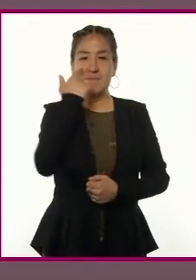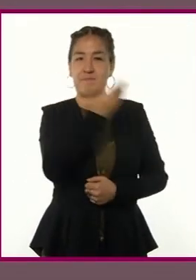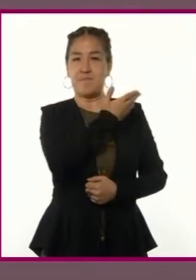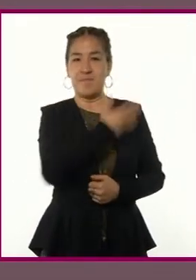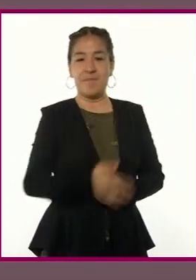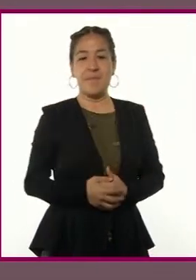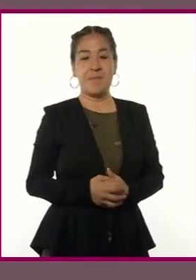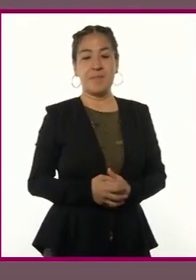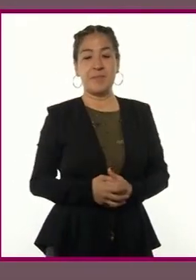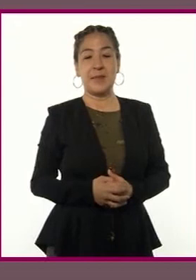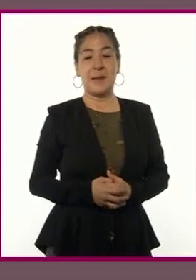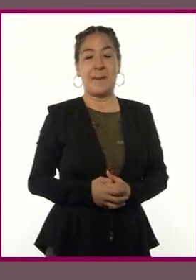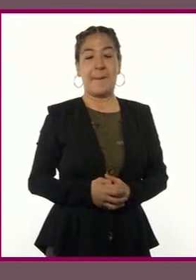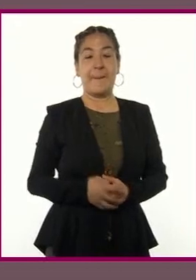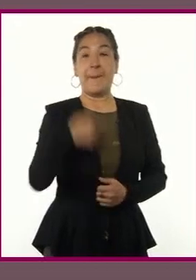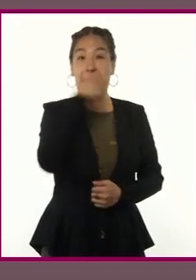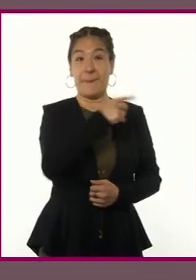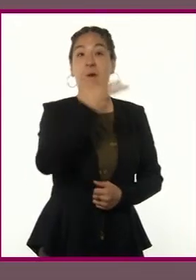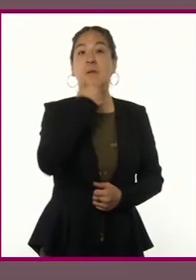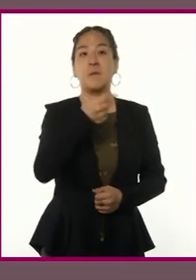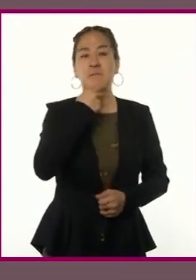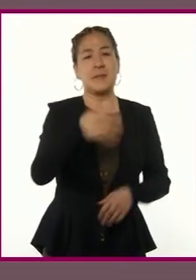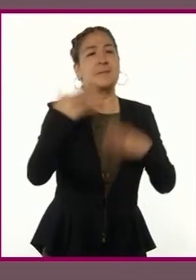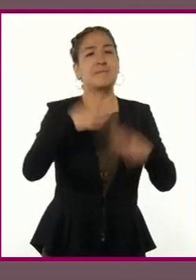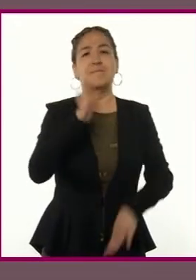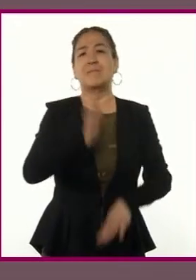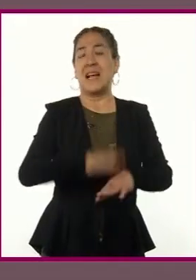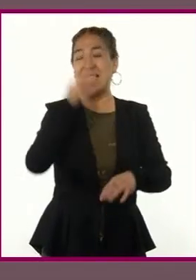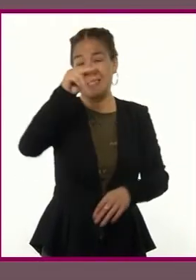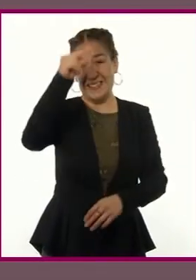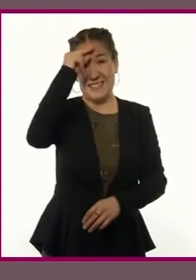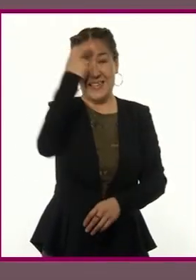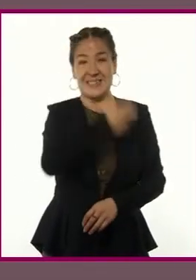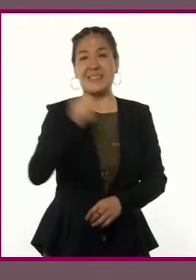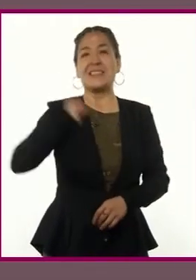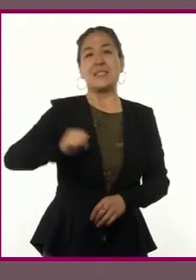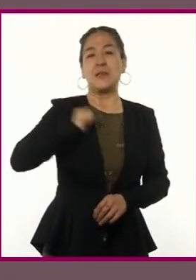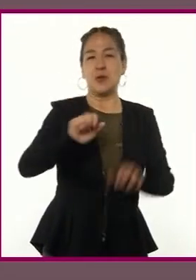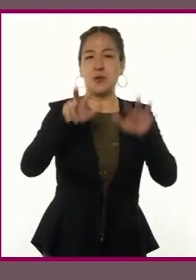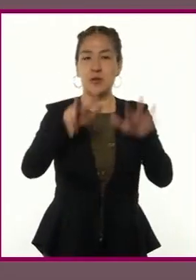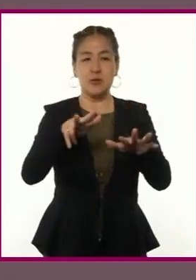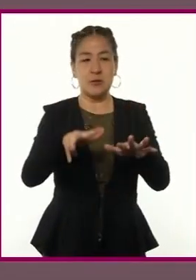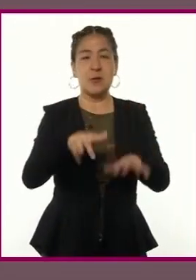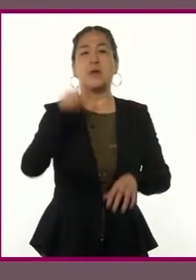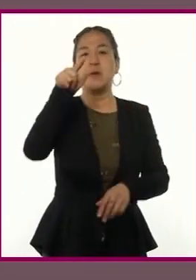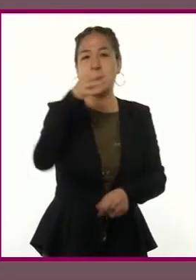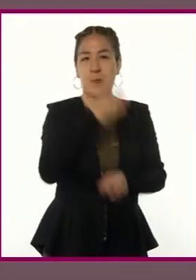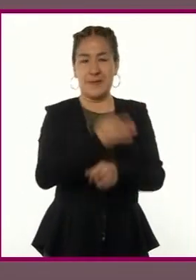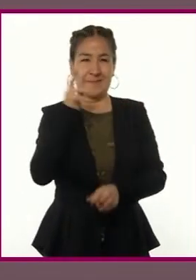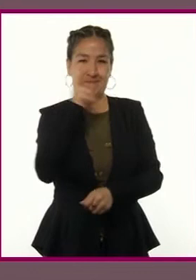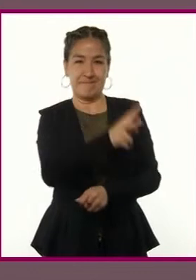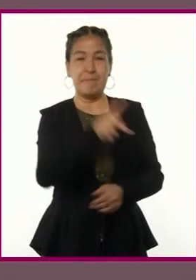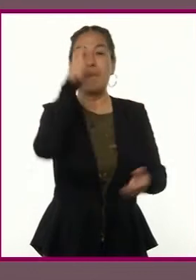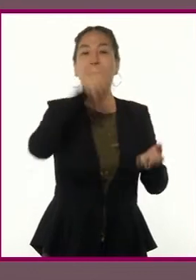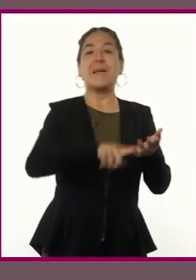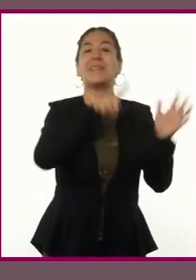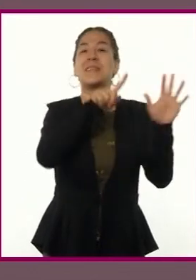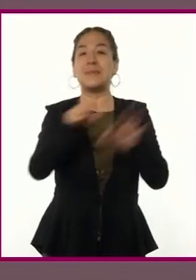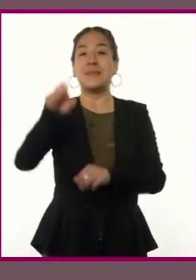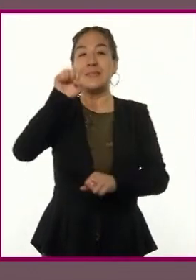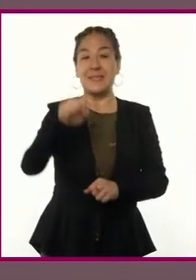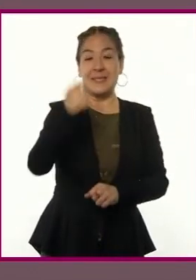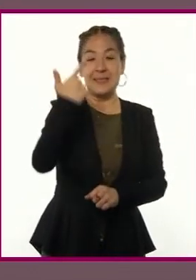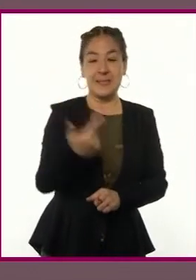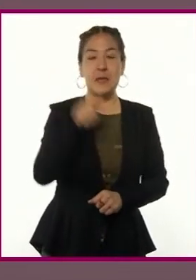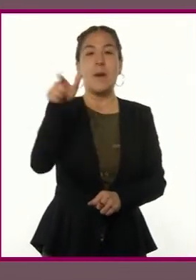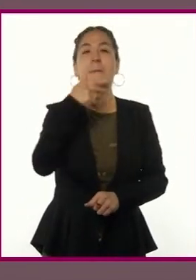Clavijero, considerado uno de los hombres más brillantes del siglo XVIII. Como estudiaron, en 1767 el